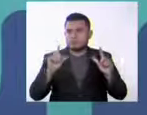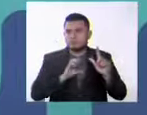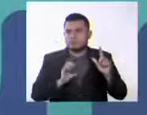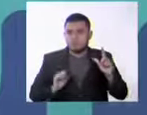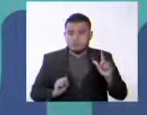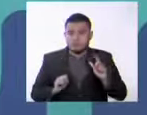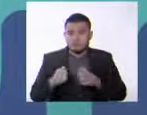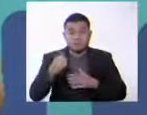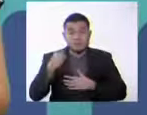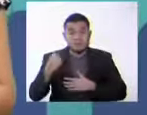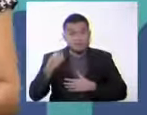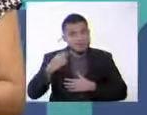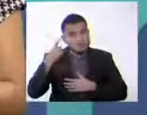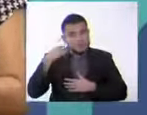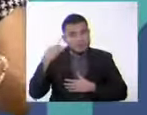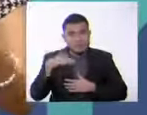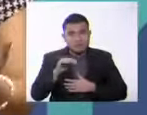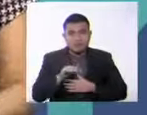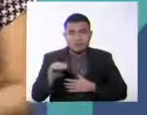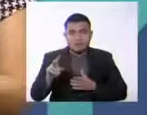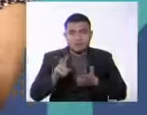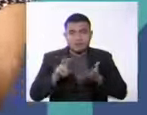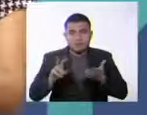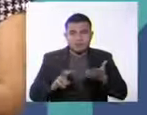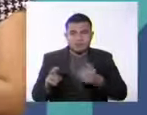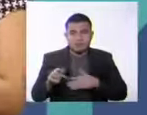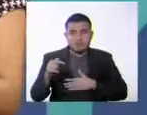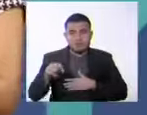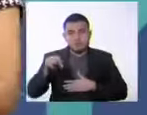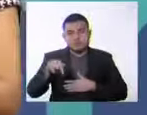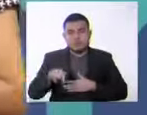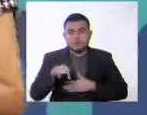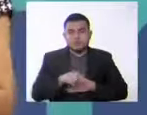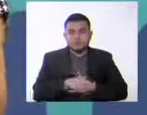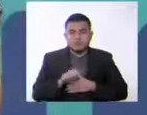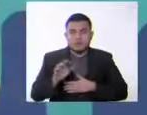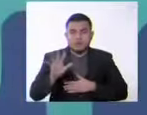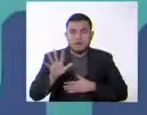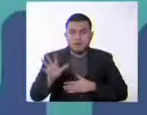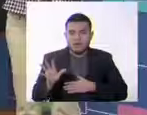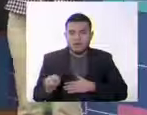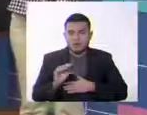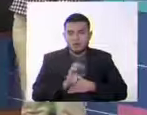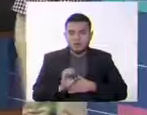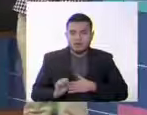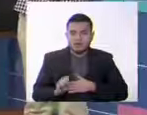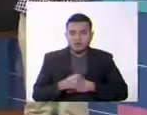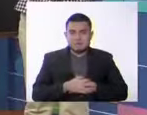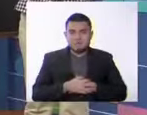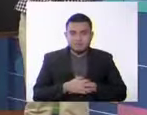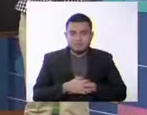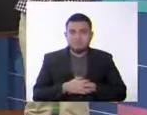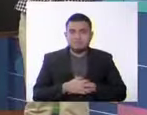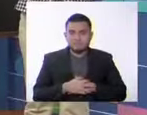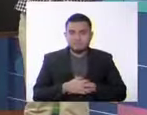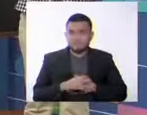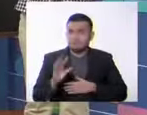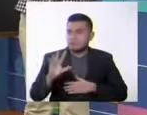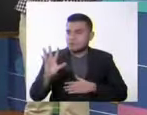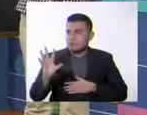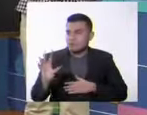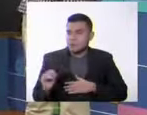importante que los niños y niñas lean sobre este punto, los artes en El Salvador. Muy bien, entonces hay artístico, pero también